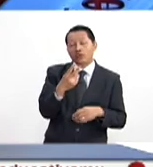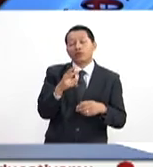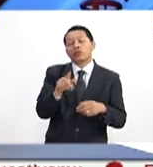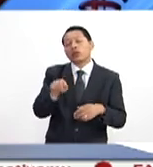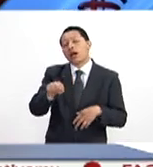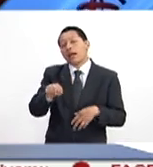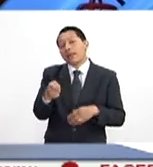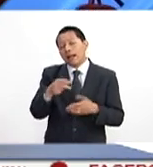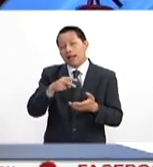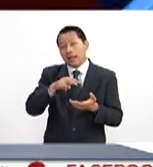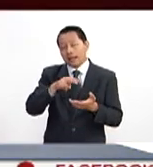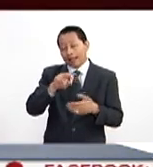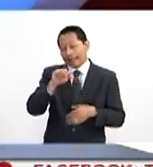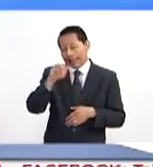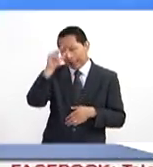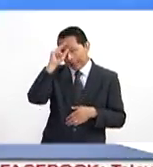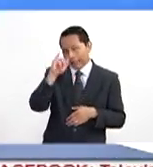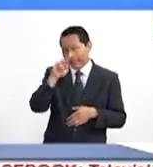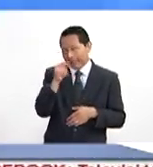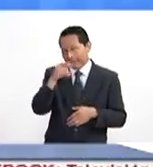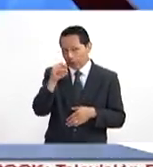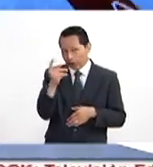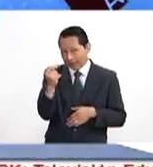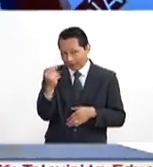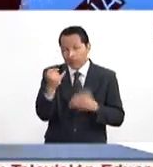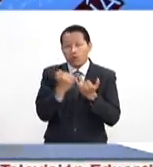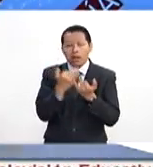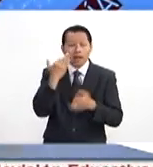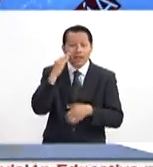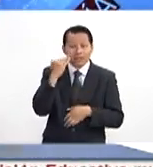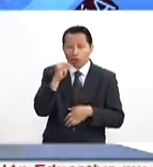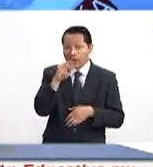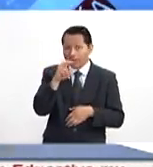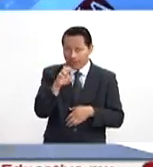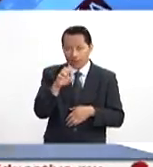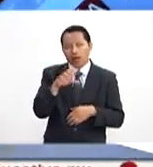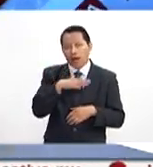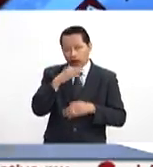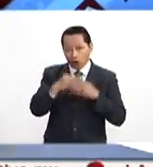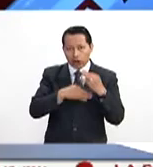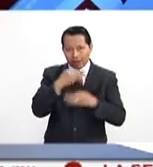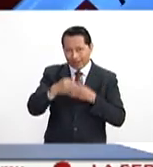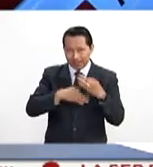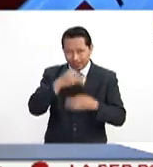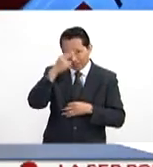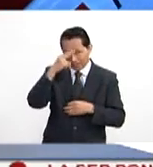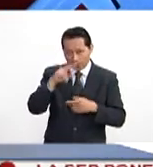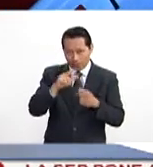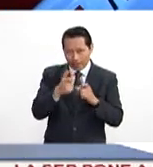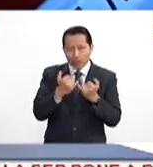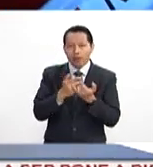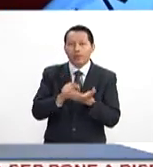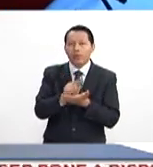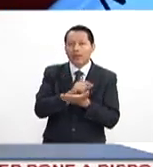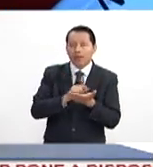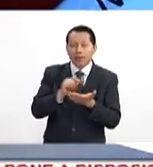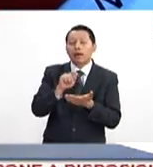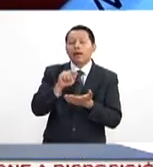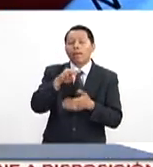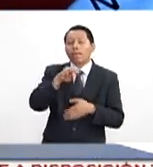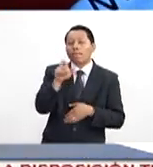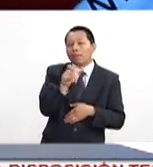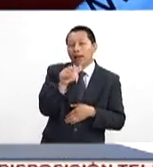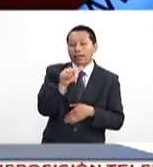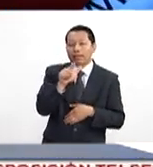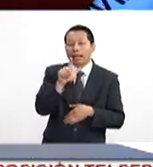y Aprende TV, también a través de Facebook Live en Noticias México al Día y en Twitter @mexaldía, donde se